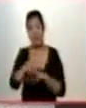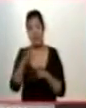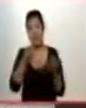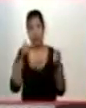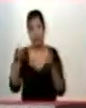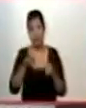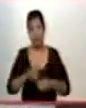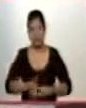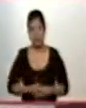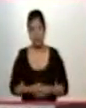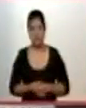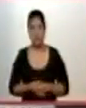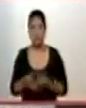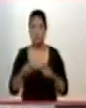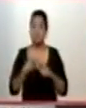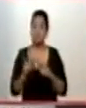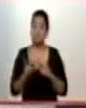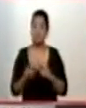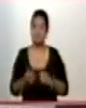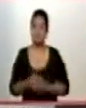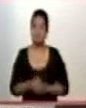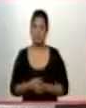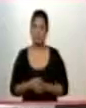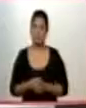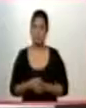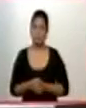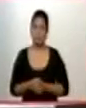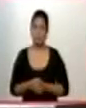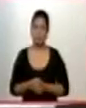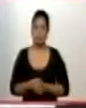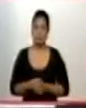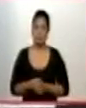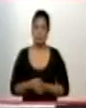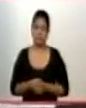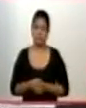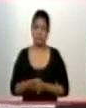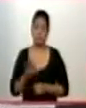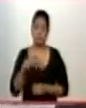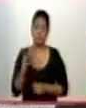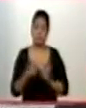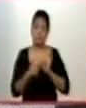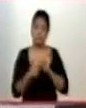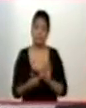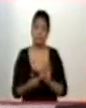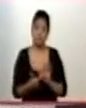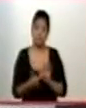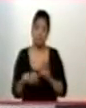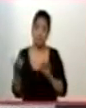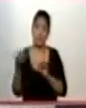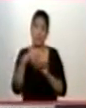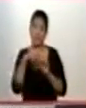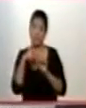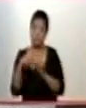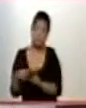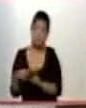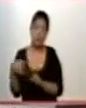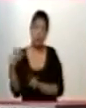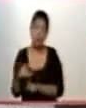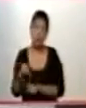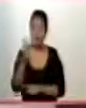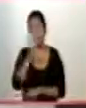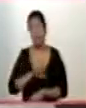economía. Y en ese marco, entonces, bueno, no nos tocó más que resaltar los impactos positivos que ha tenido para